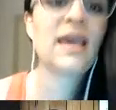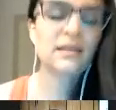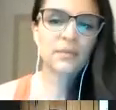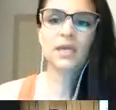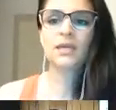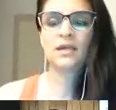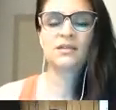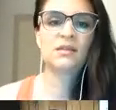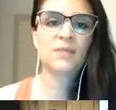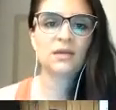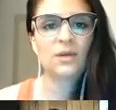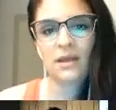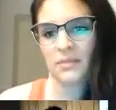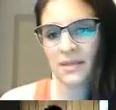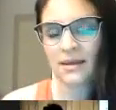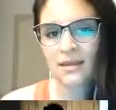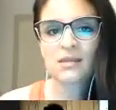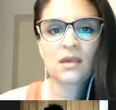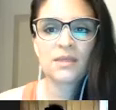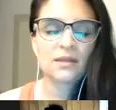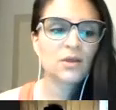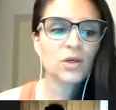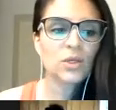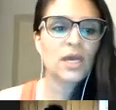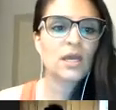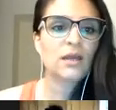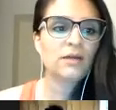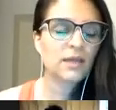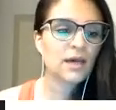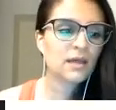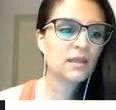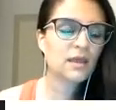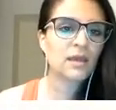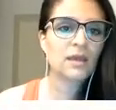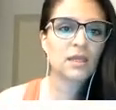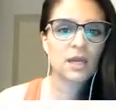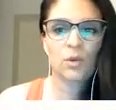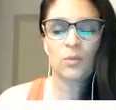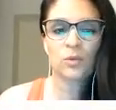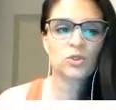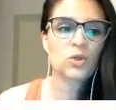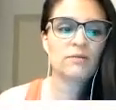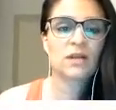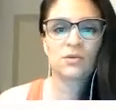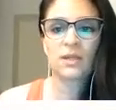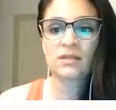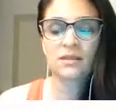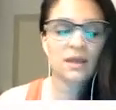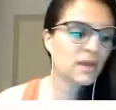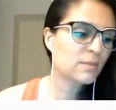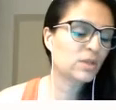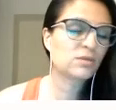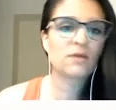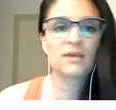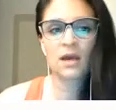Gracias, Edme, y gracias también a todas las invitadas e invitados. La verdad, queríamos mucho hablar sobre este